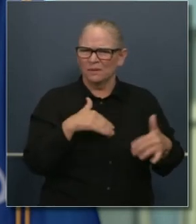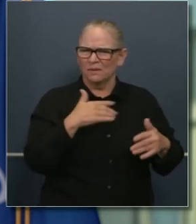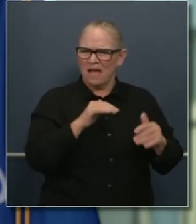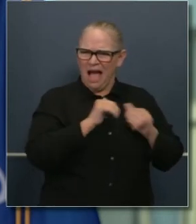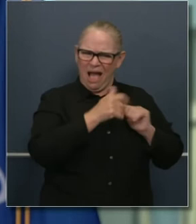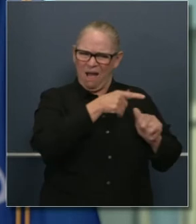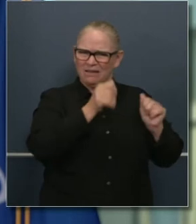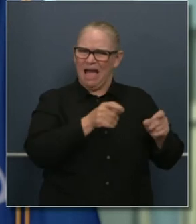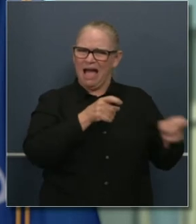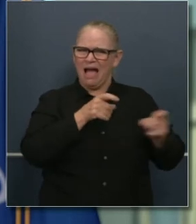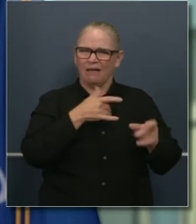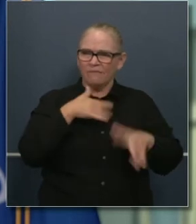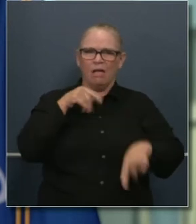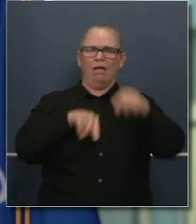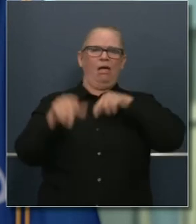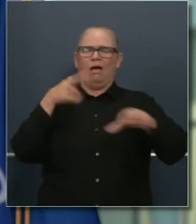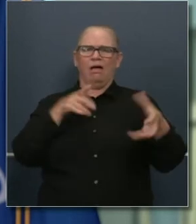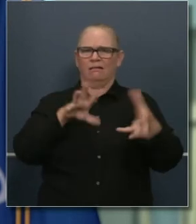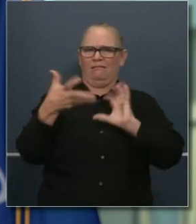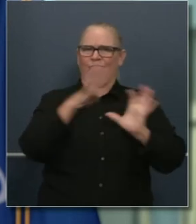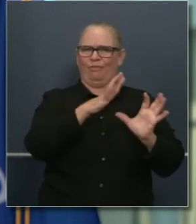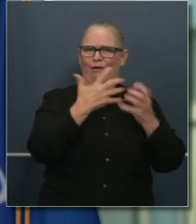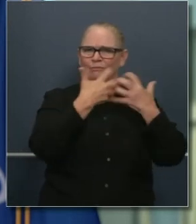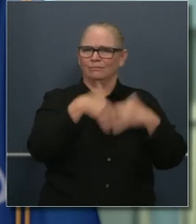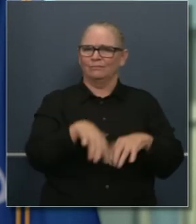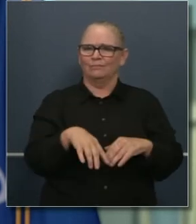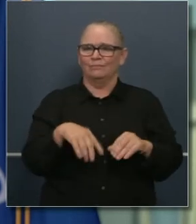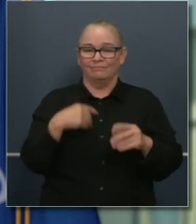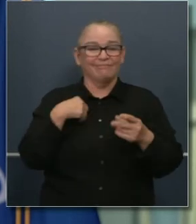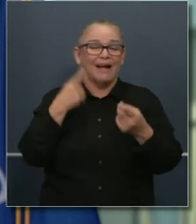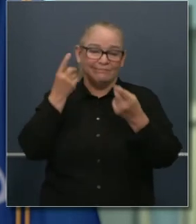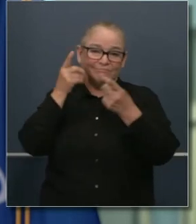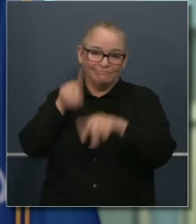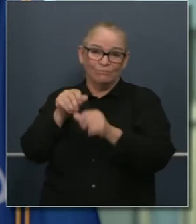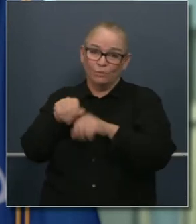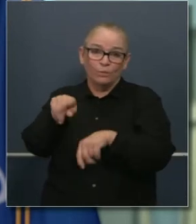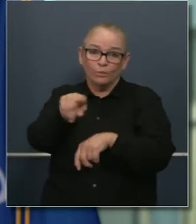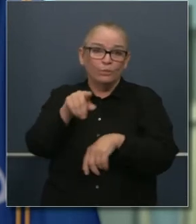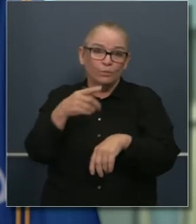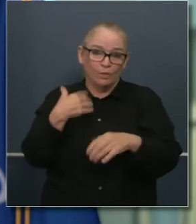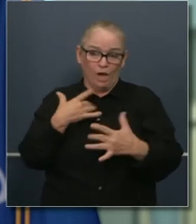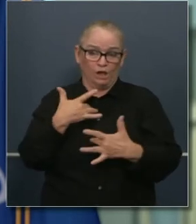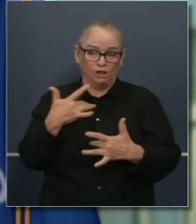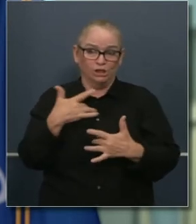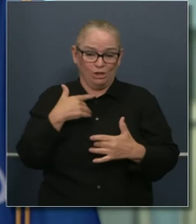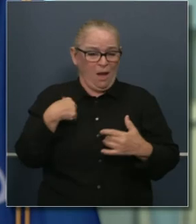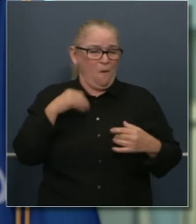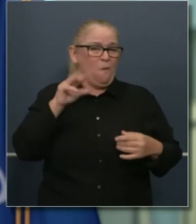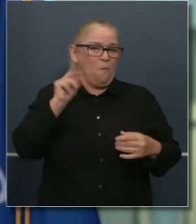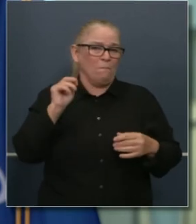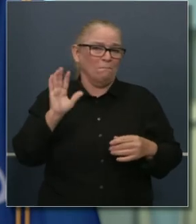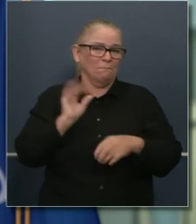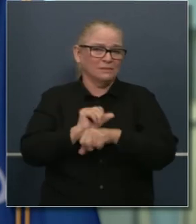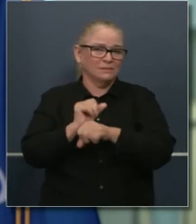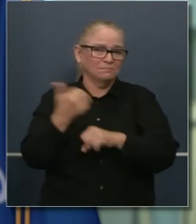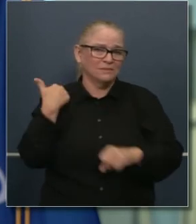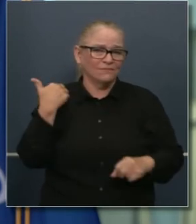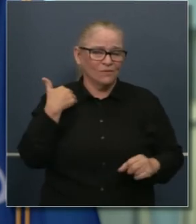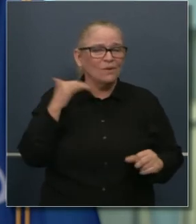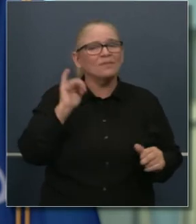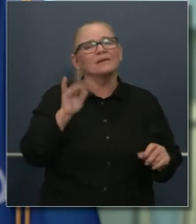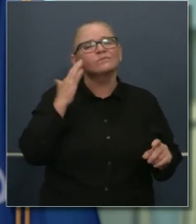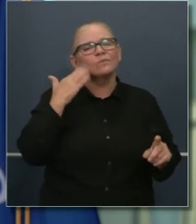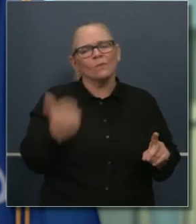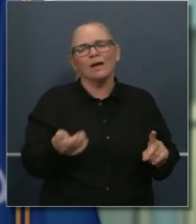antiguo empresario respuesta por sus respuestas por supuesto me preocupa y por eso es importante que oficiales locales líderes locales de la